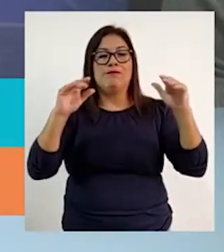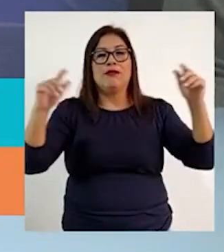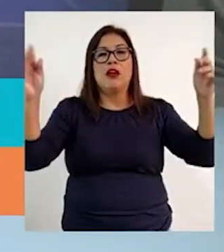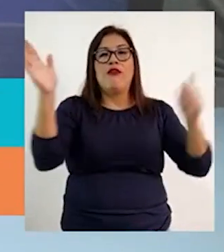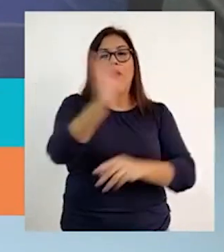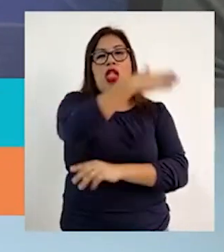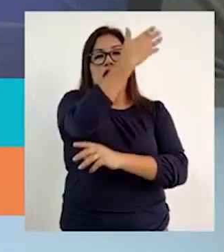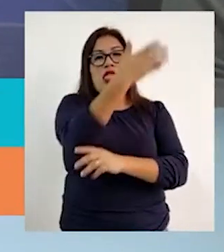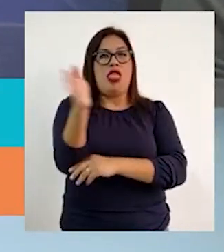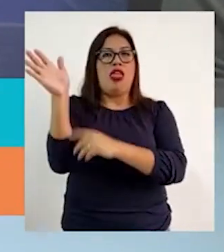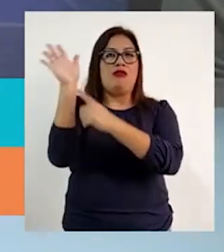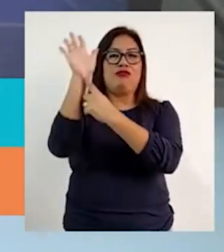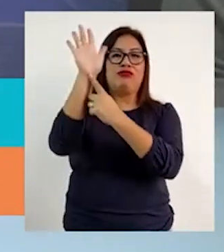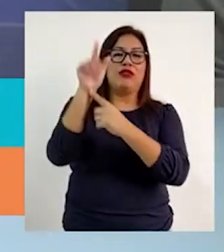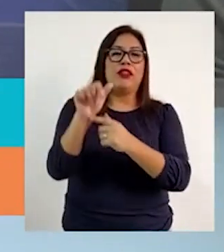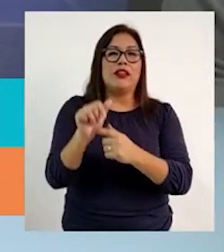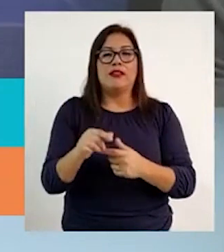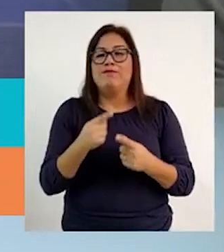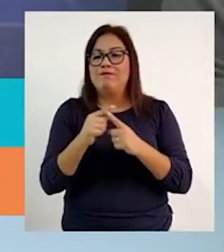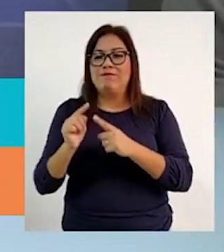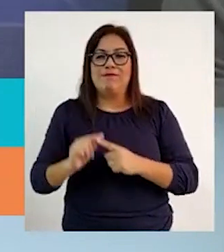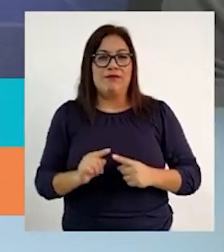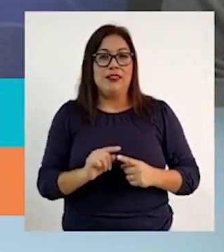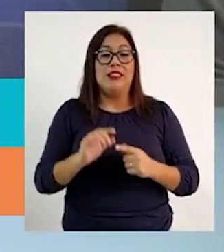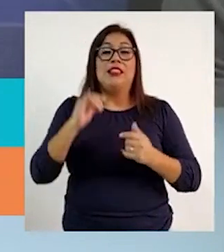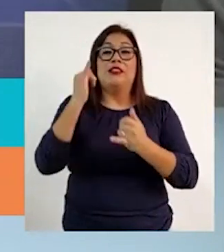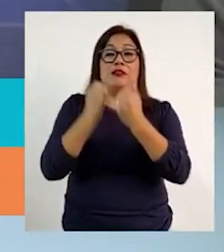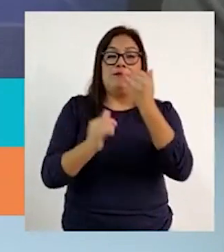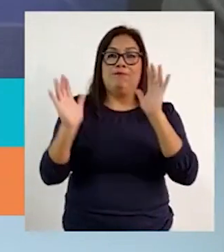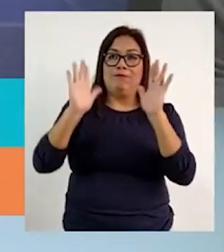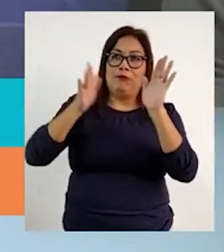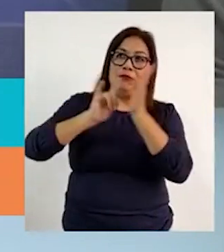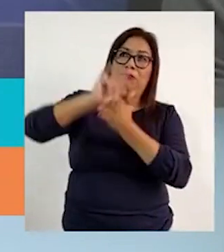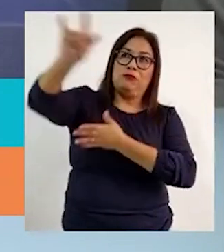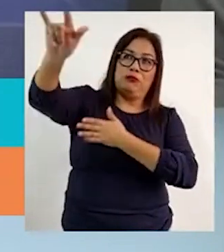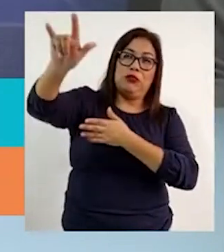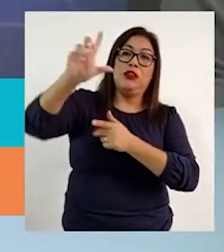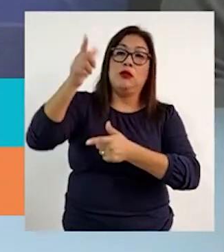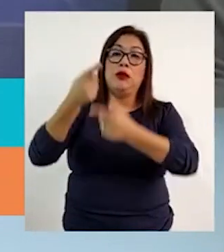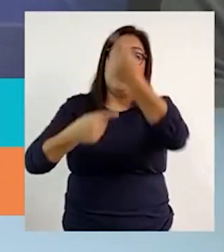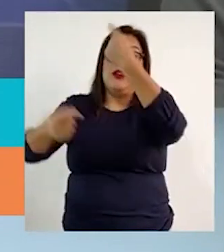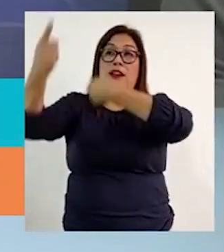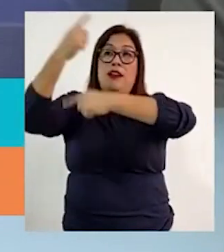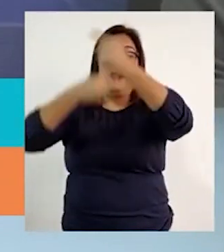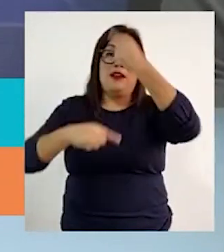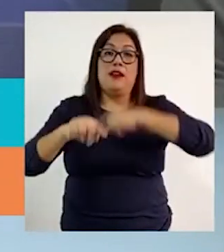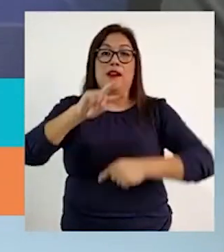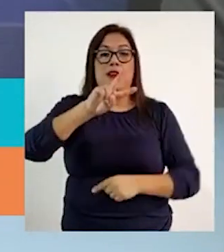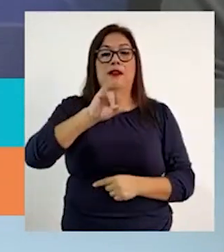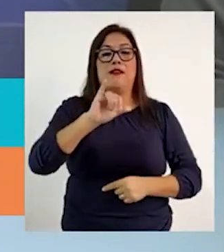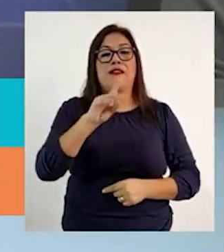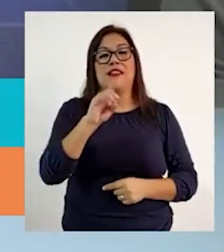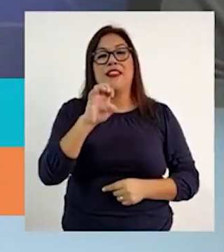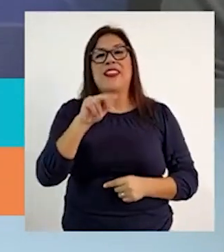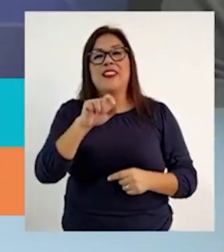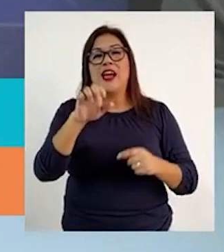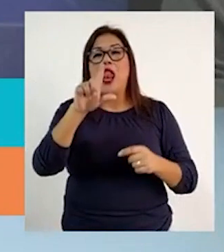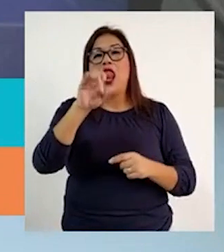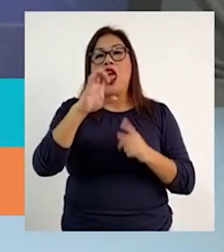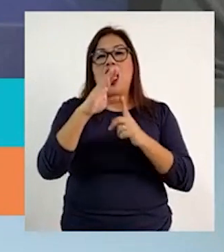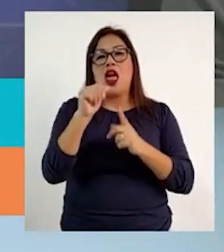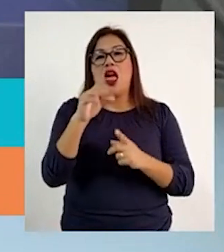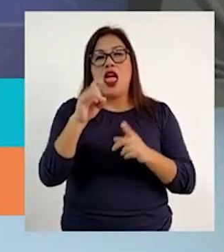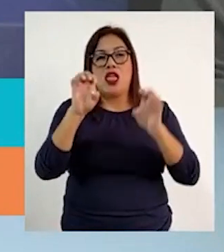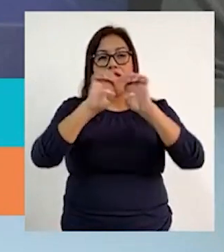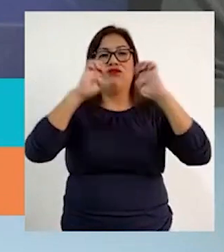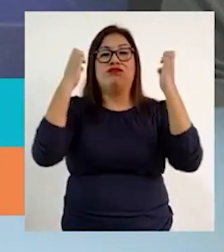presentación. Y al regreso fue en la Videna Legado, que es nuestra segunda casa donde entrenamos. Y tuvimos